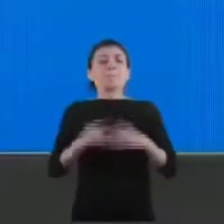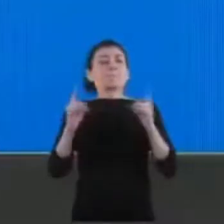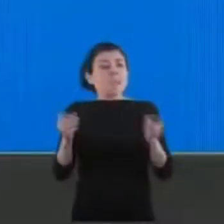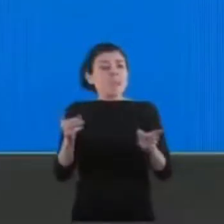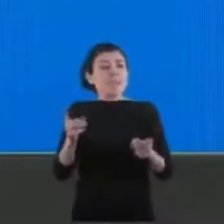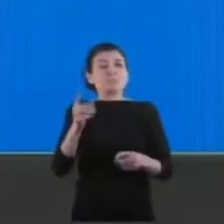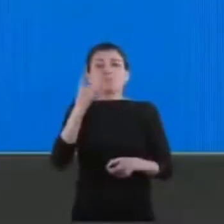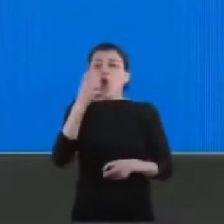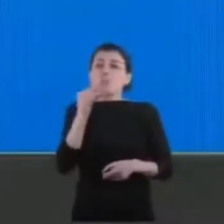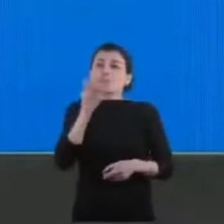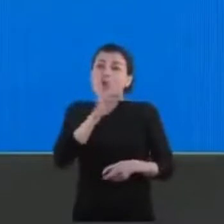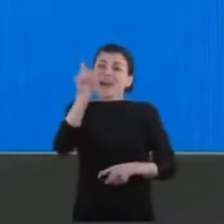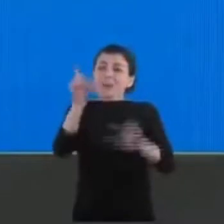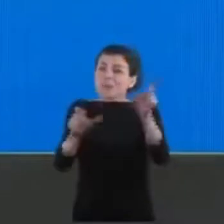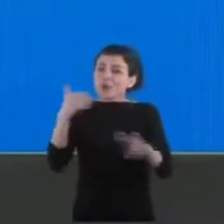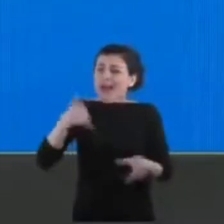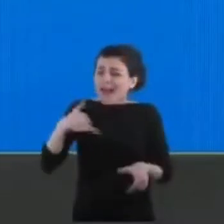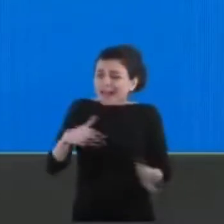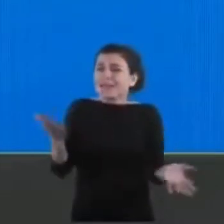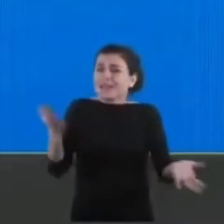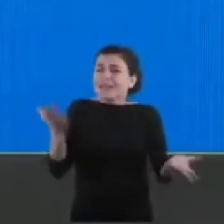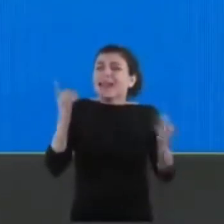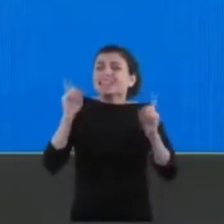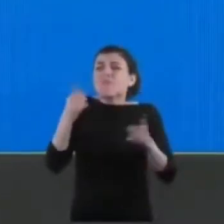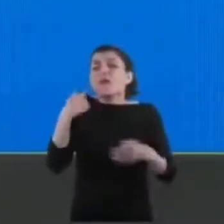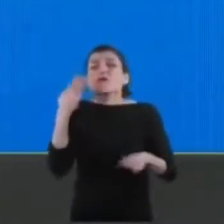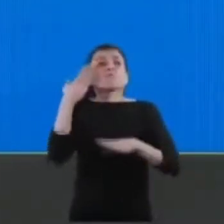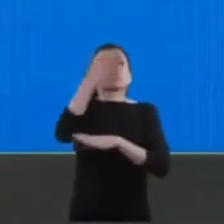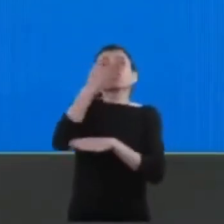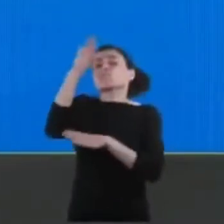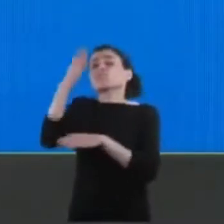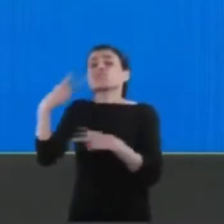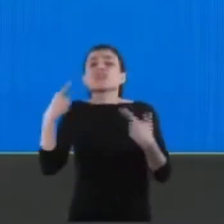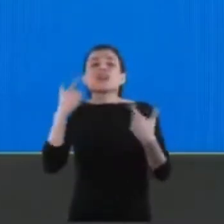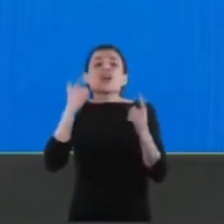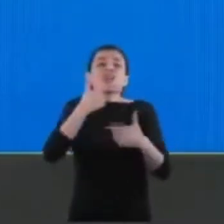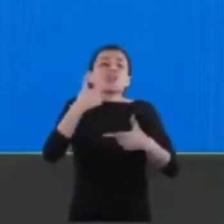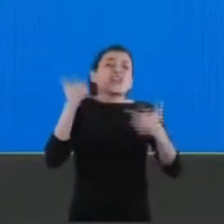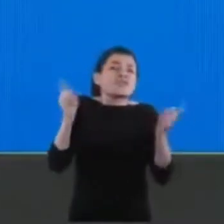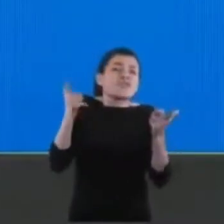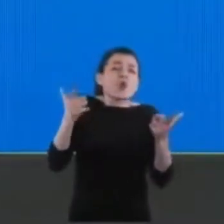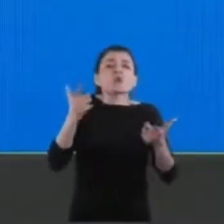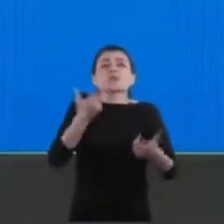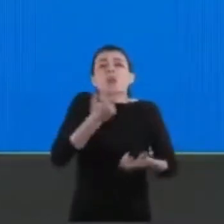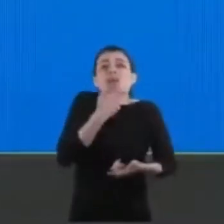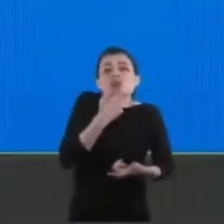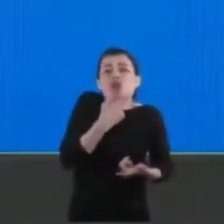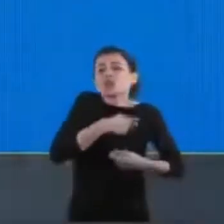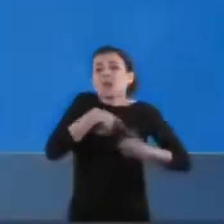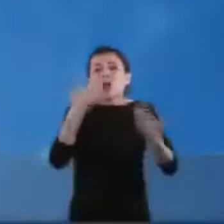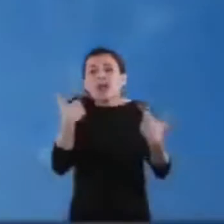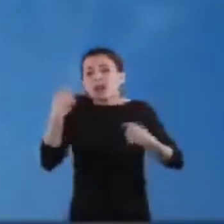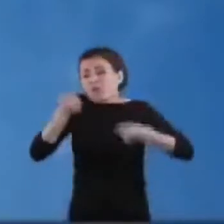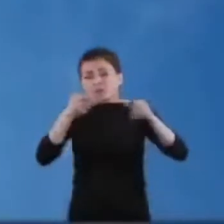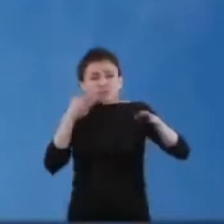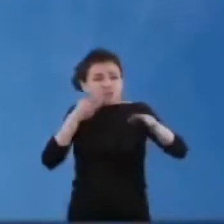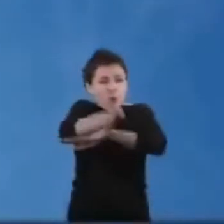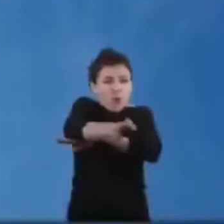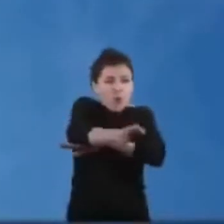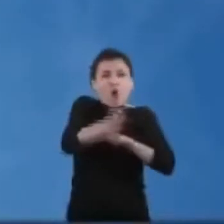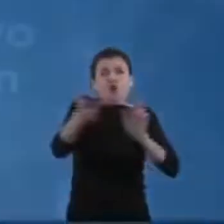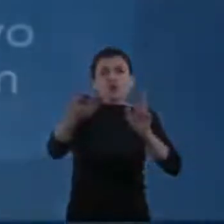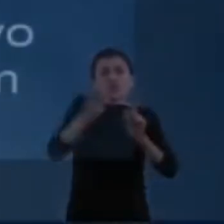Y los argentinos y argentinas van a poder disfrutar de Mendoza y van a poder cruzar por un túnel que los lleve al